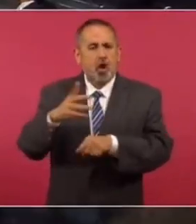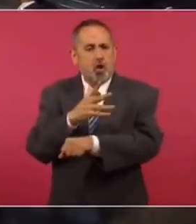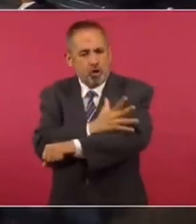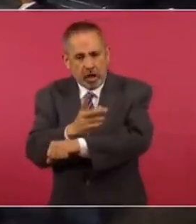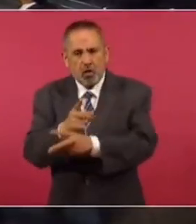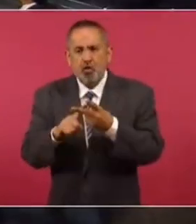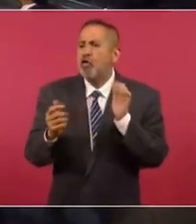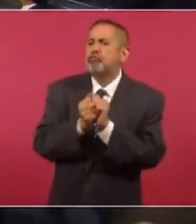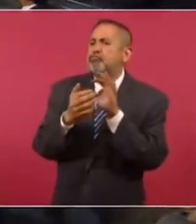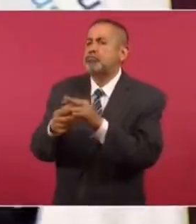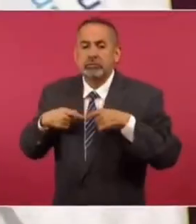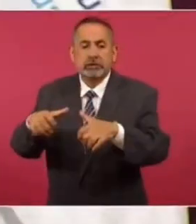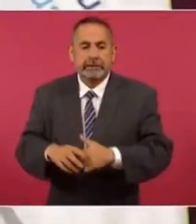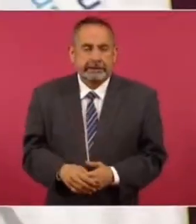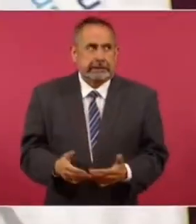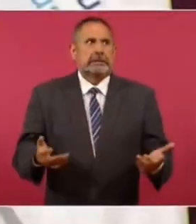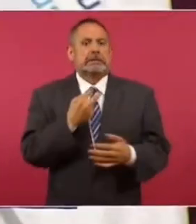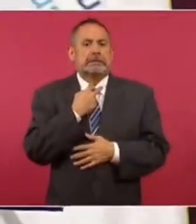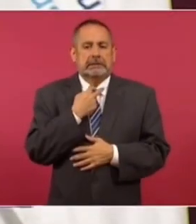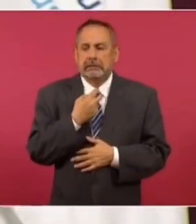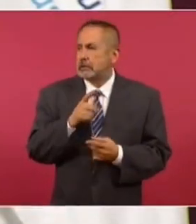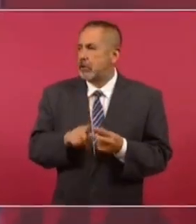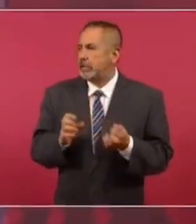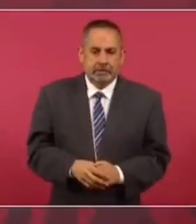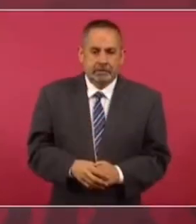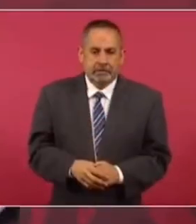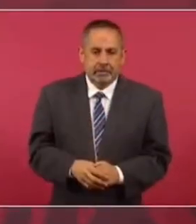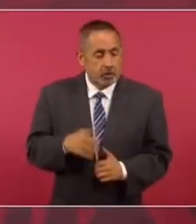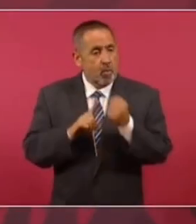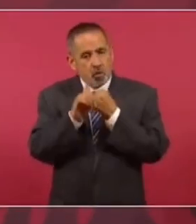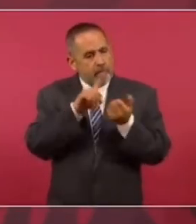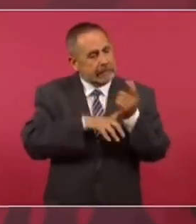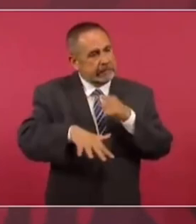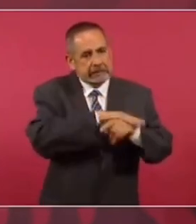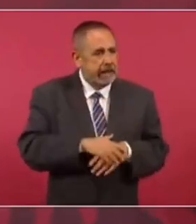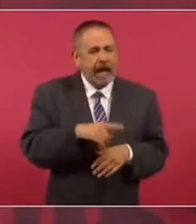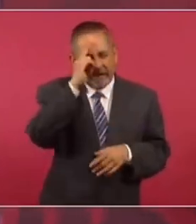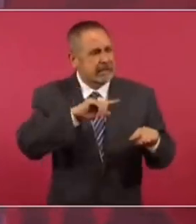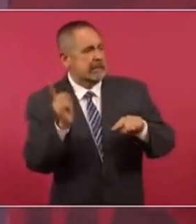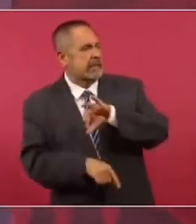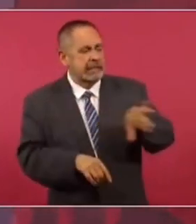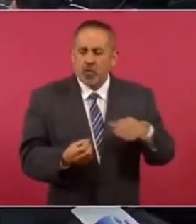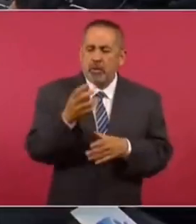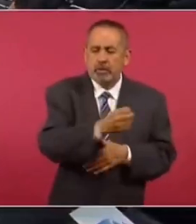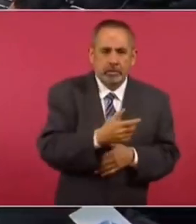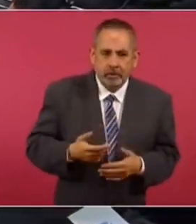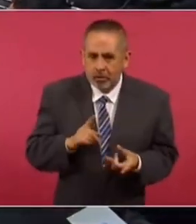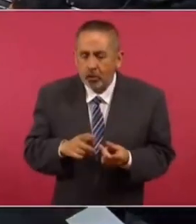que sean honestos, que sean cercanos a la gente. ¿De dónde los voy a sacar? Es un problema estructural, o sea, no es un asunto